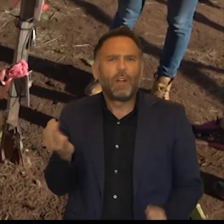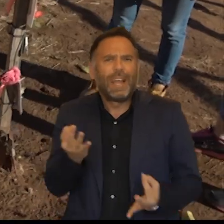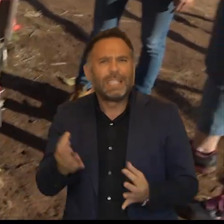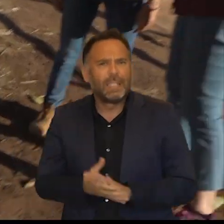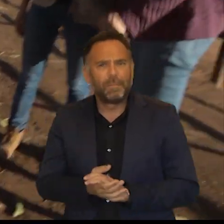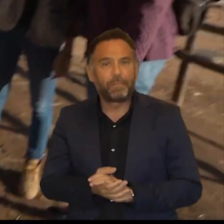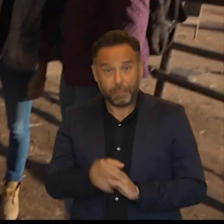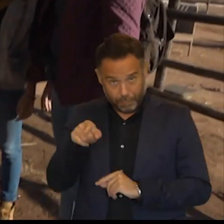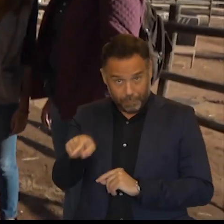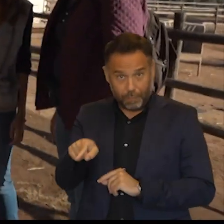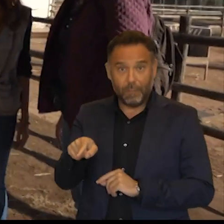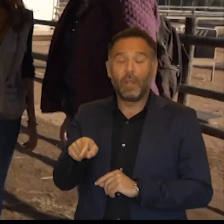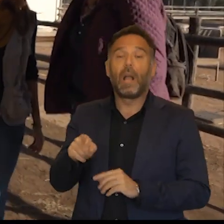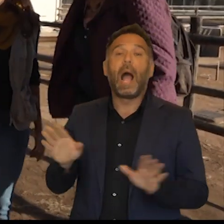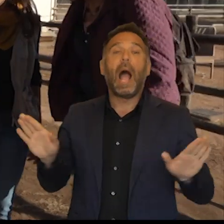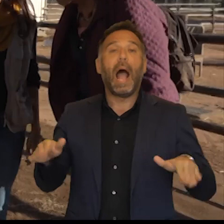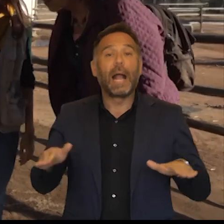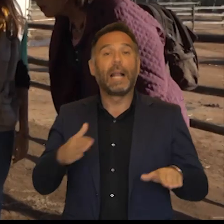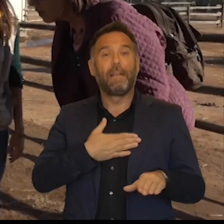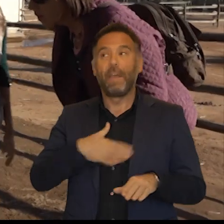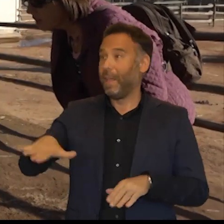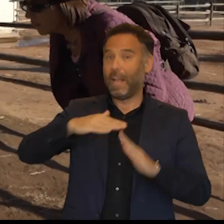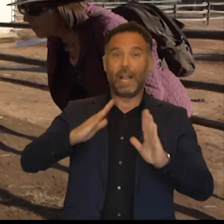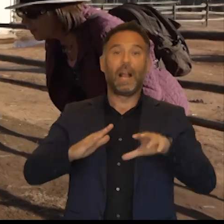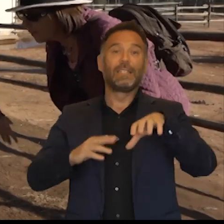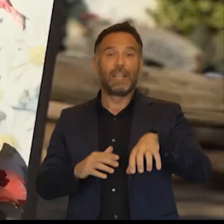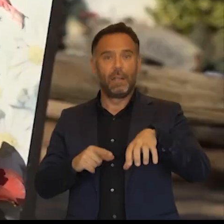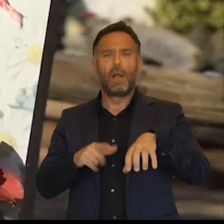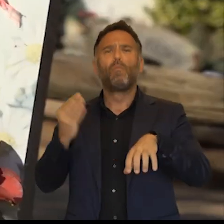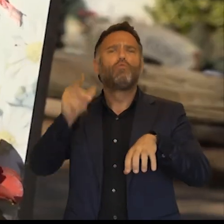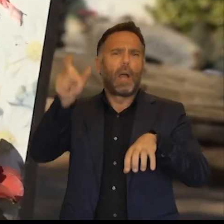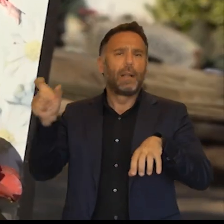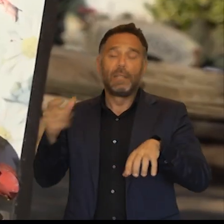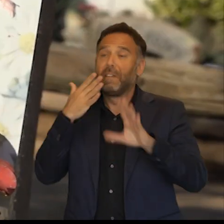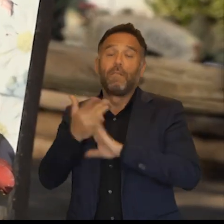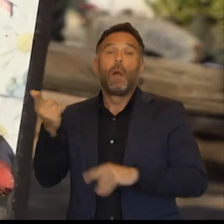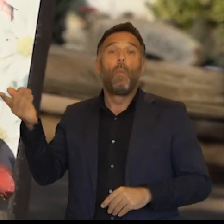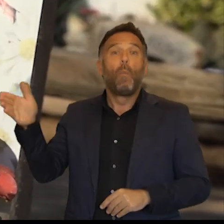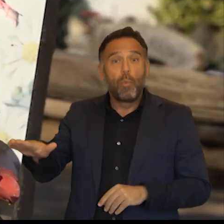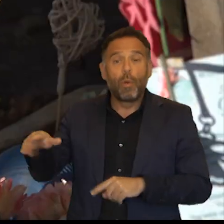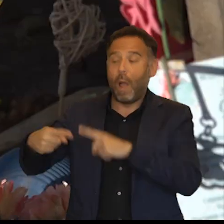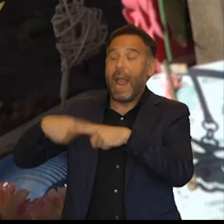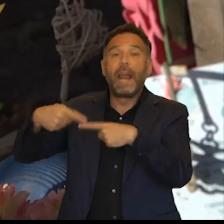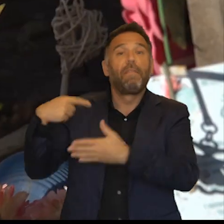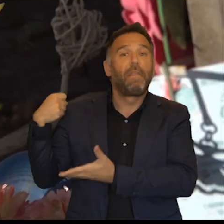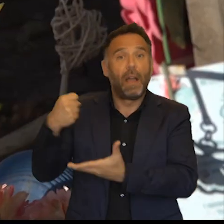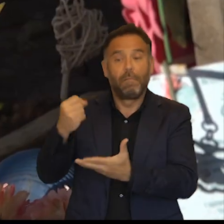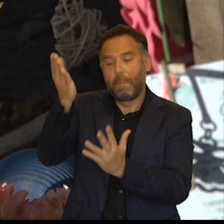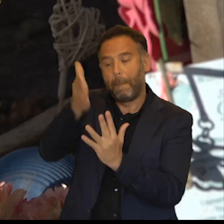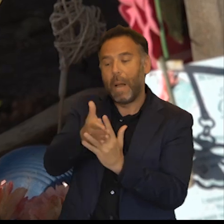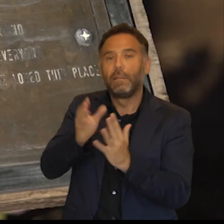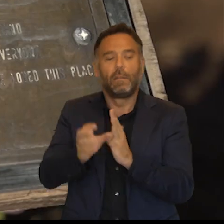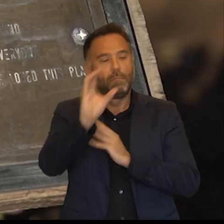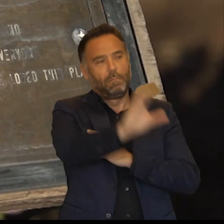Bueno, ¿y esto qué es? Mira, Liz, estos son los ángeles del refugio. Tenemos mucha gente que una vez que mueren dejan parte de su herencia